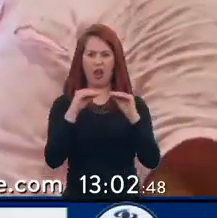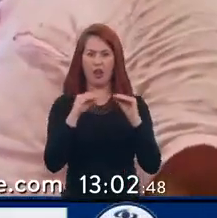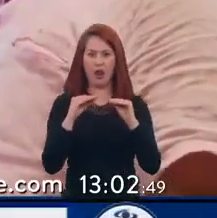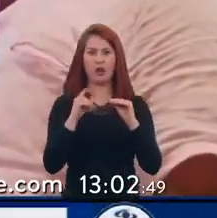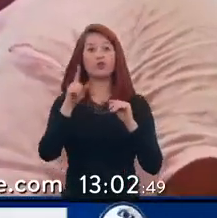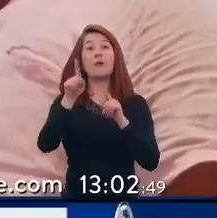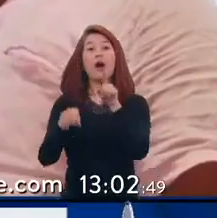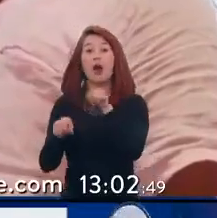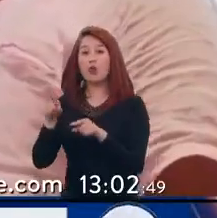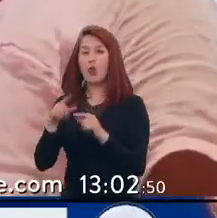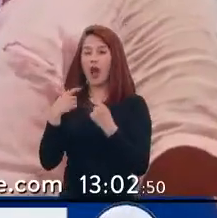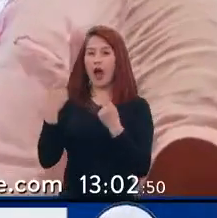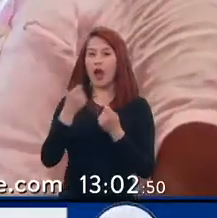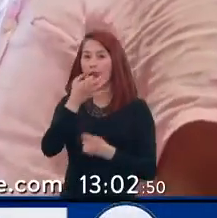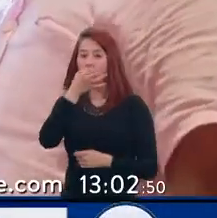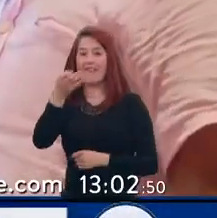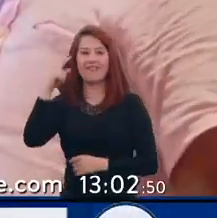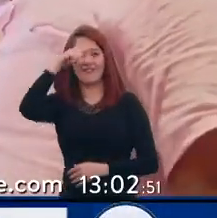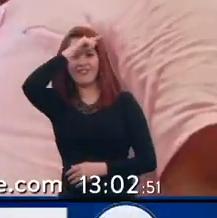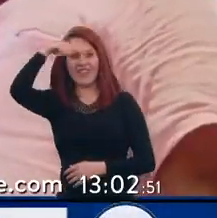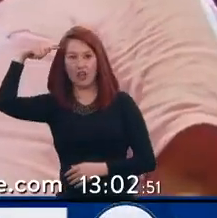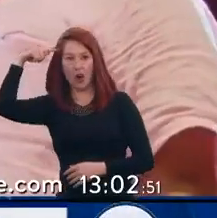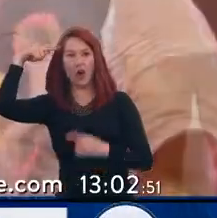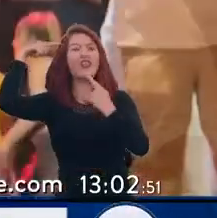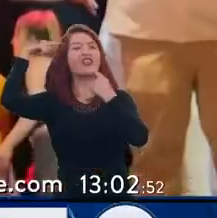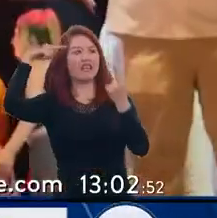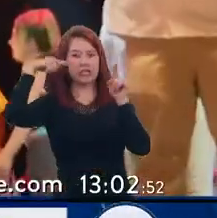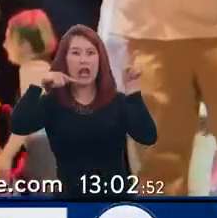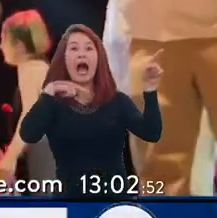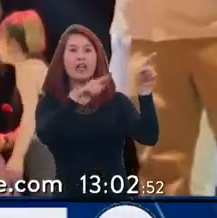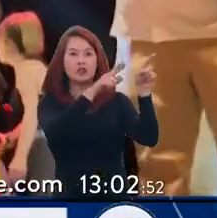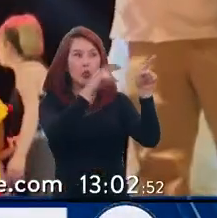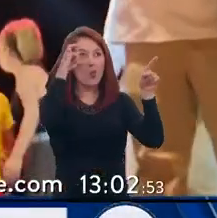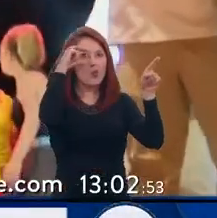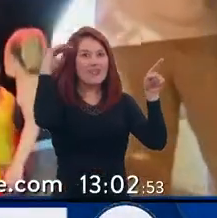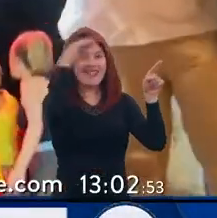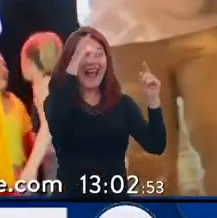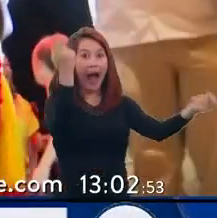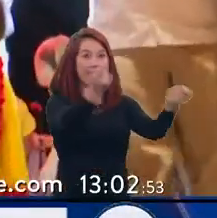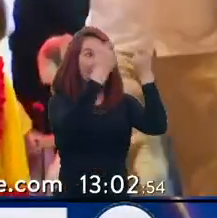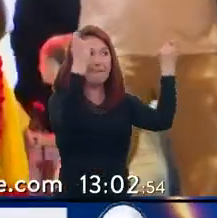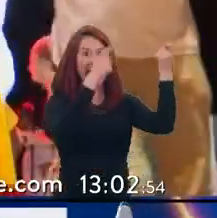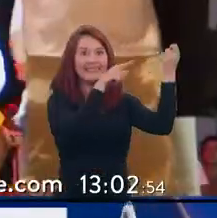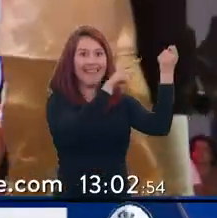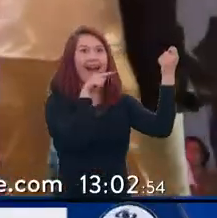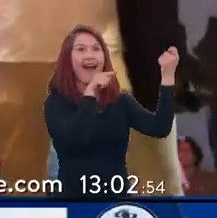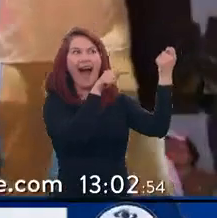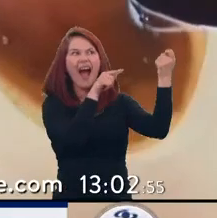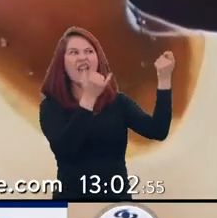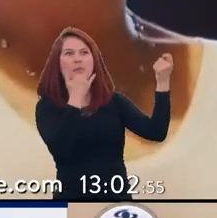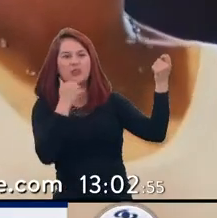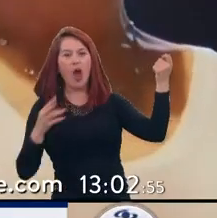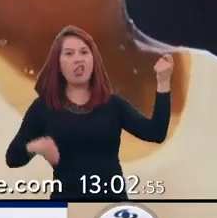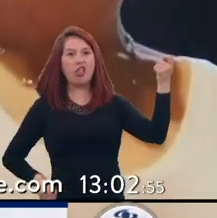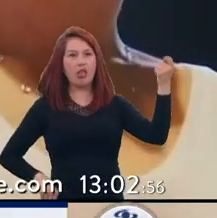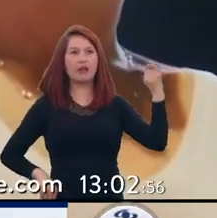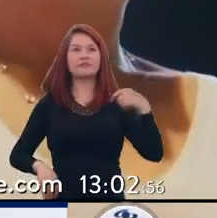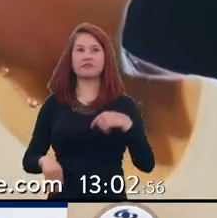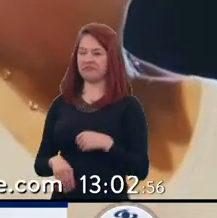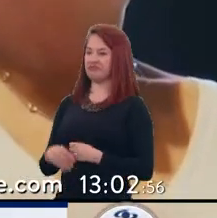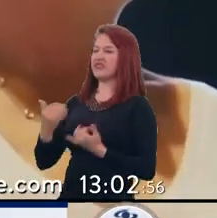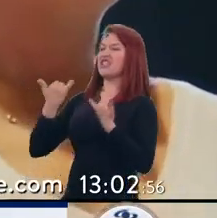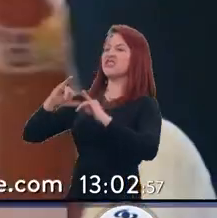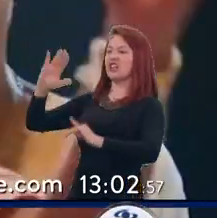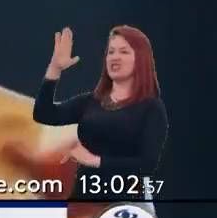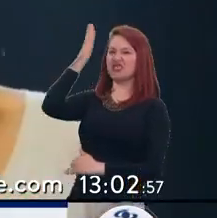denuncias de la campaña de Federico Gutiérrez sobre infiltraciones a su campaña. Escuchemos lo que como arma un esfero. Ya sabemos